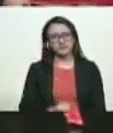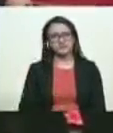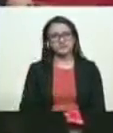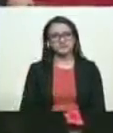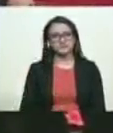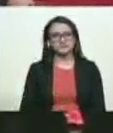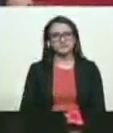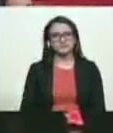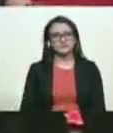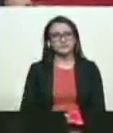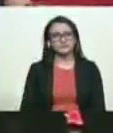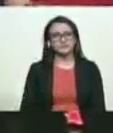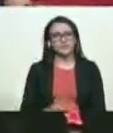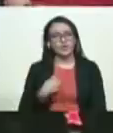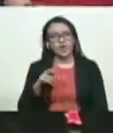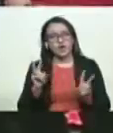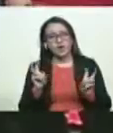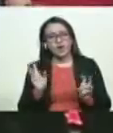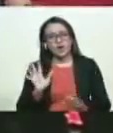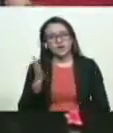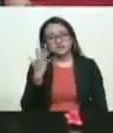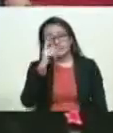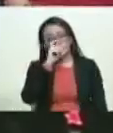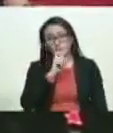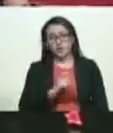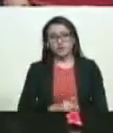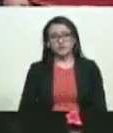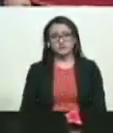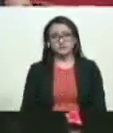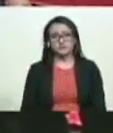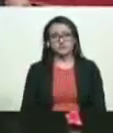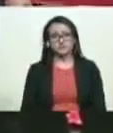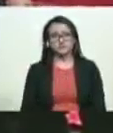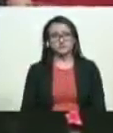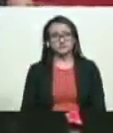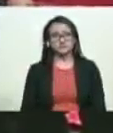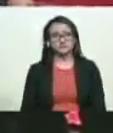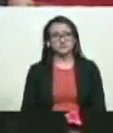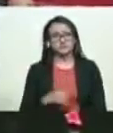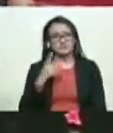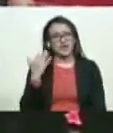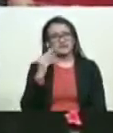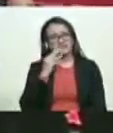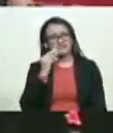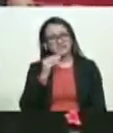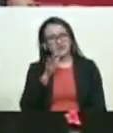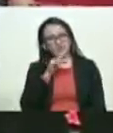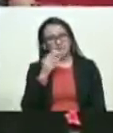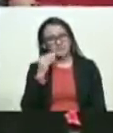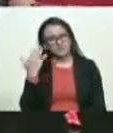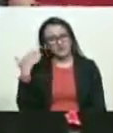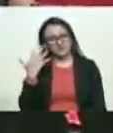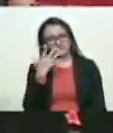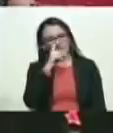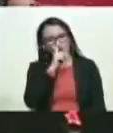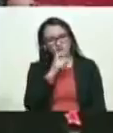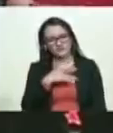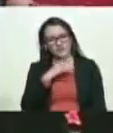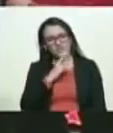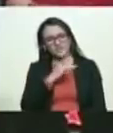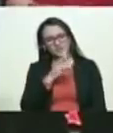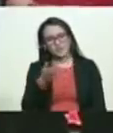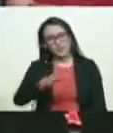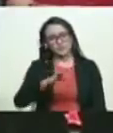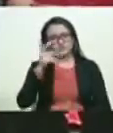yo ya no soy el novato aquel de hace cinco años aquel no va tico que vino con el dolor de la muerte